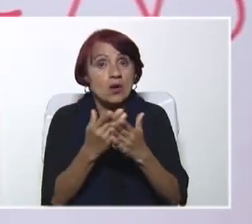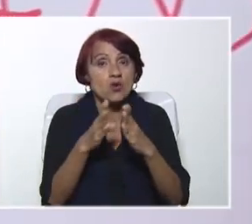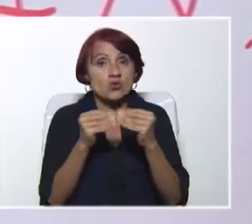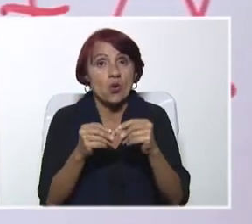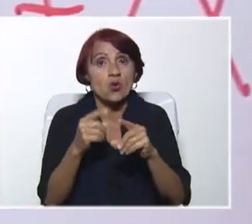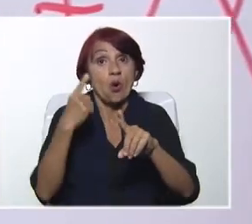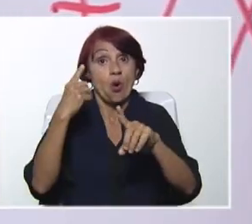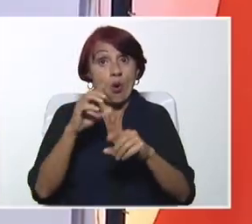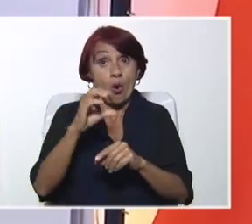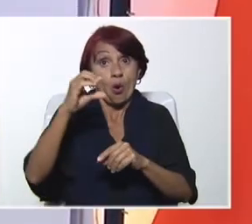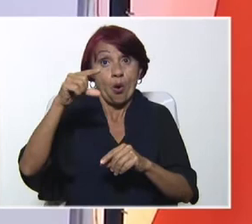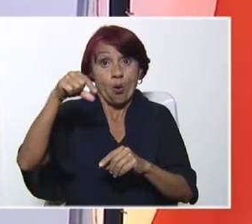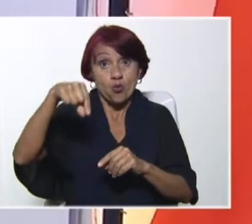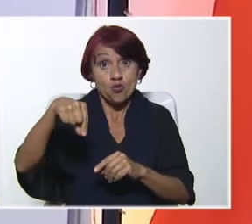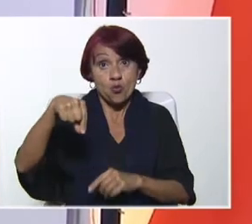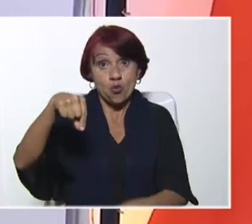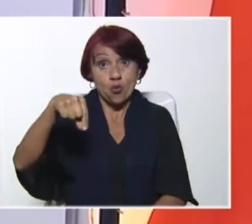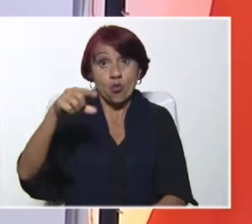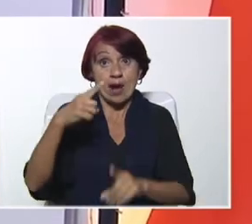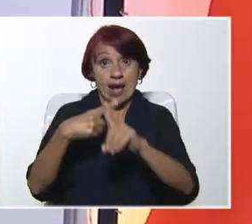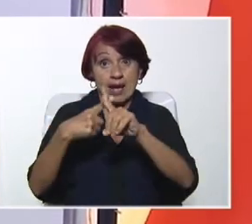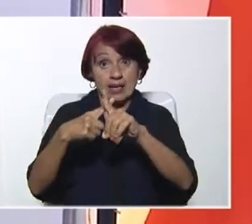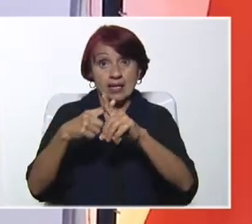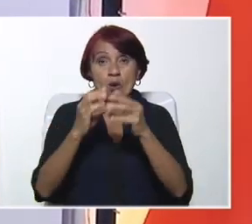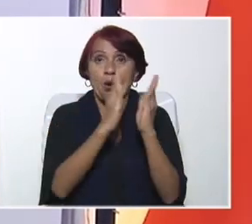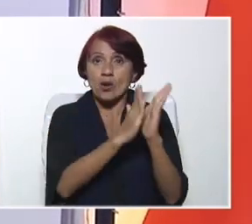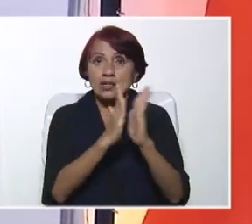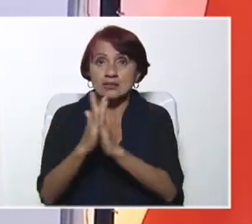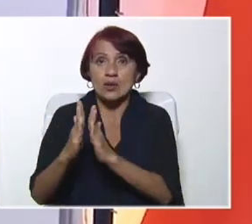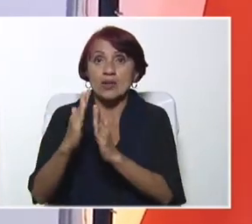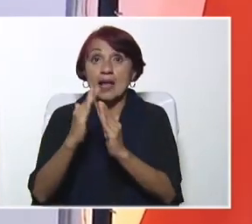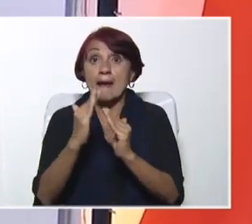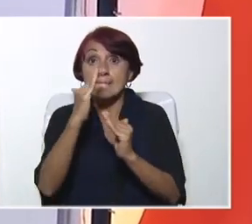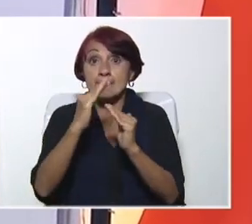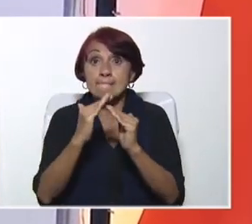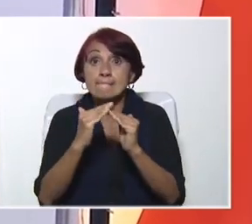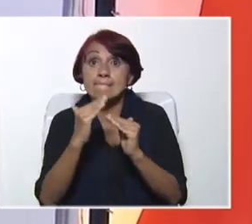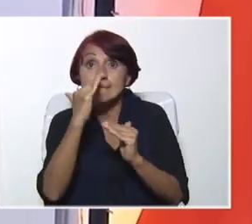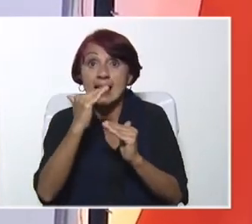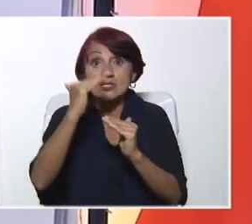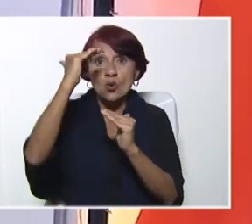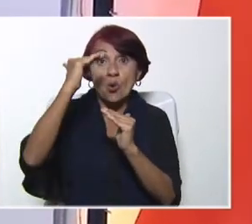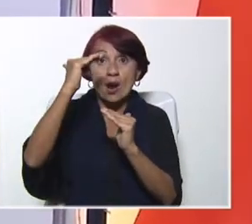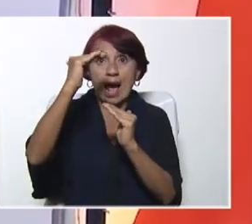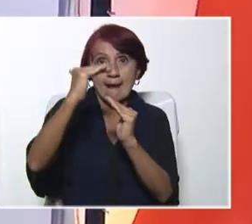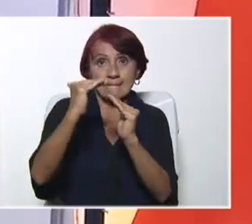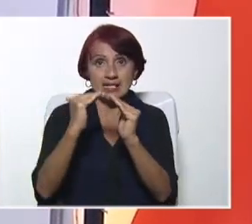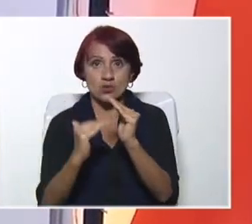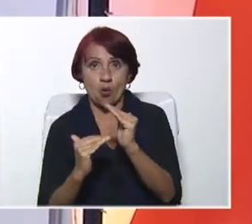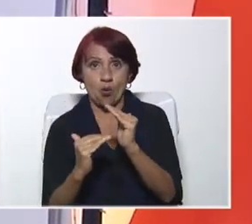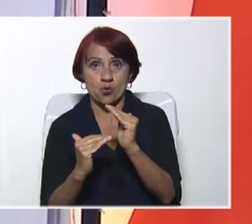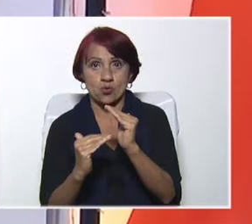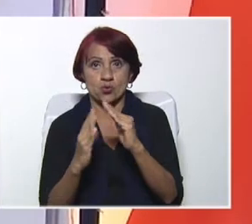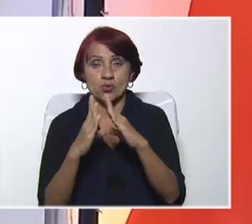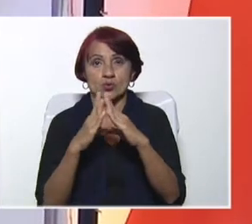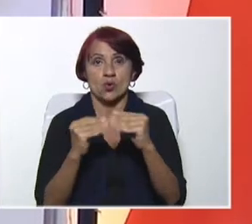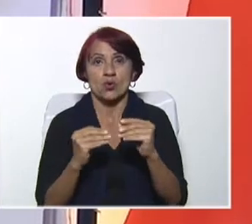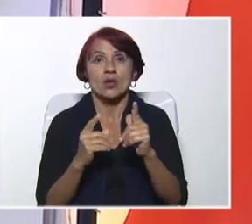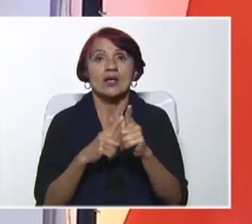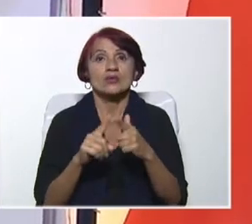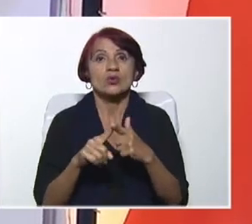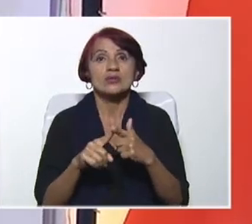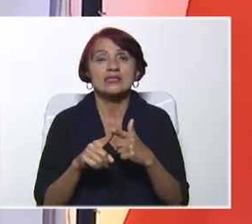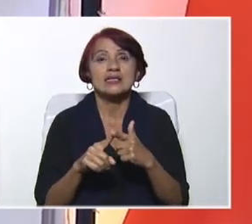de X necesita ser organizado de mayor a menor, es decir, de forma decreciente.